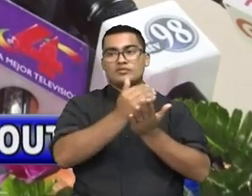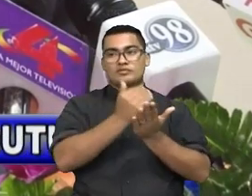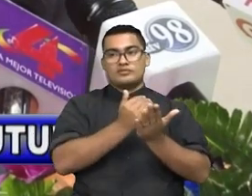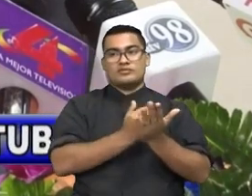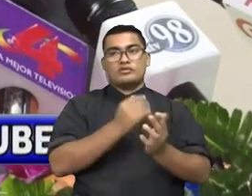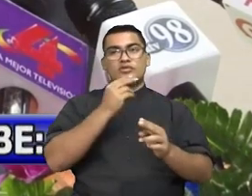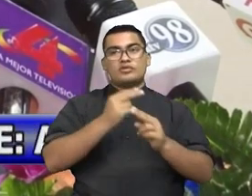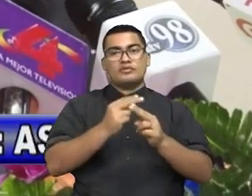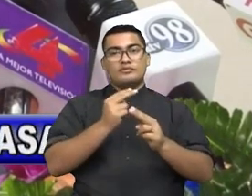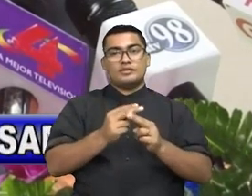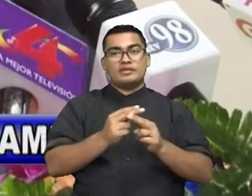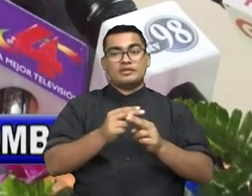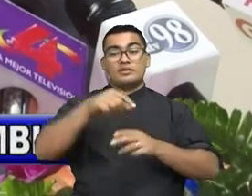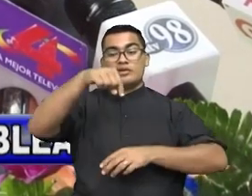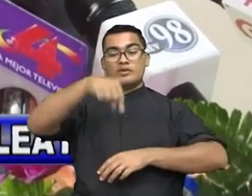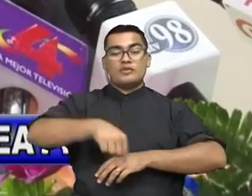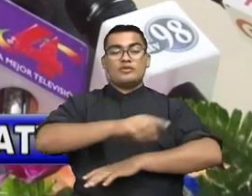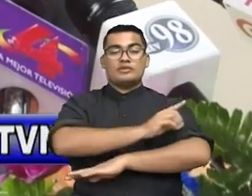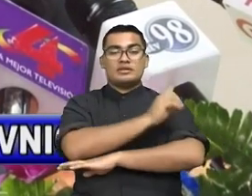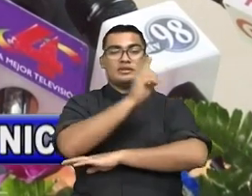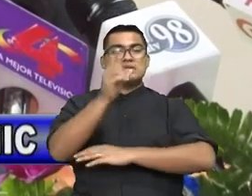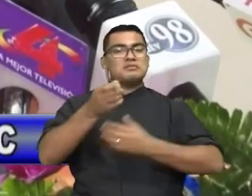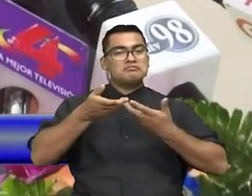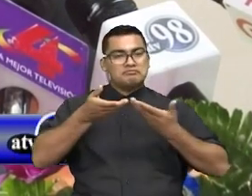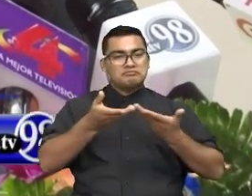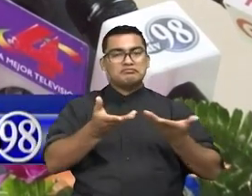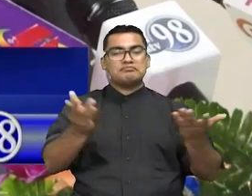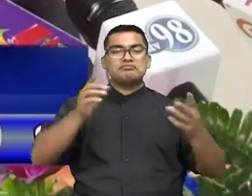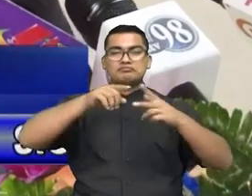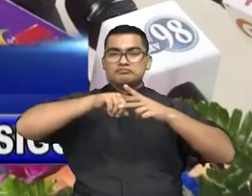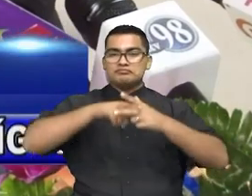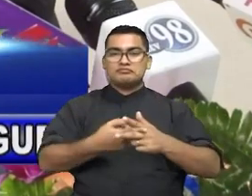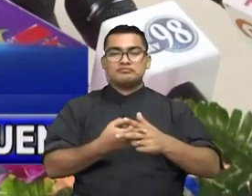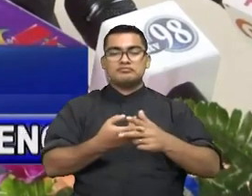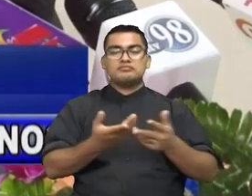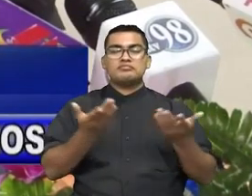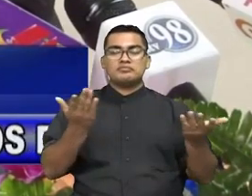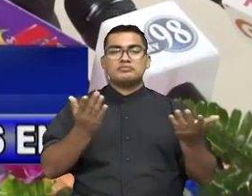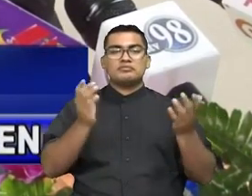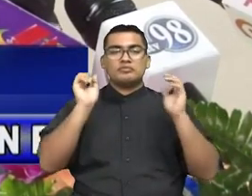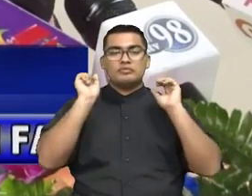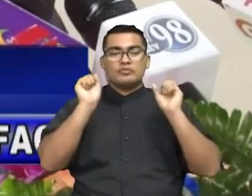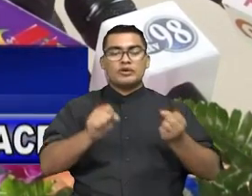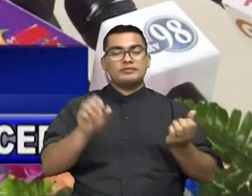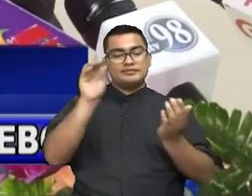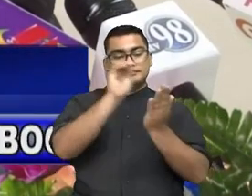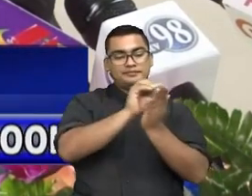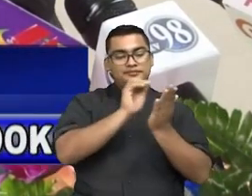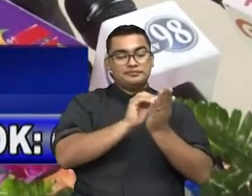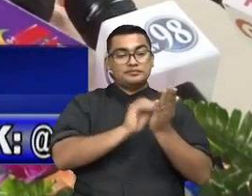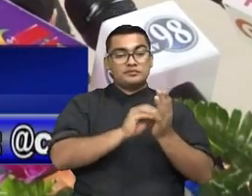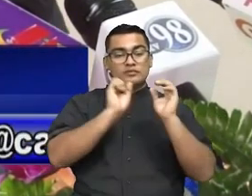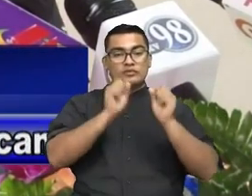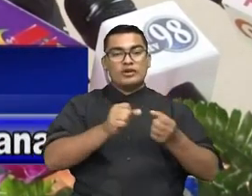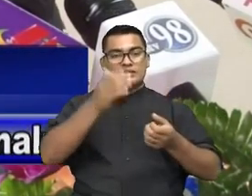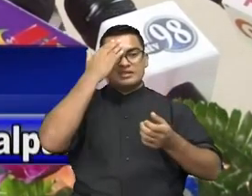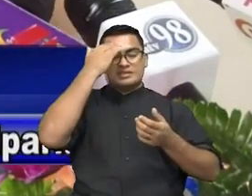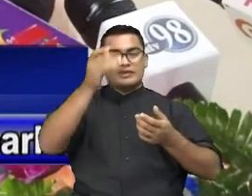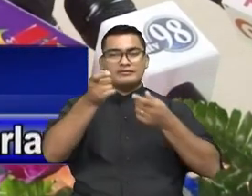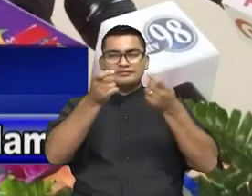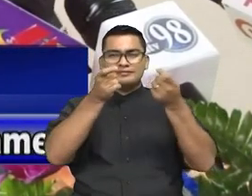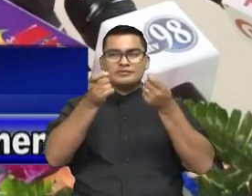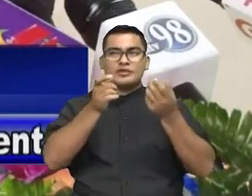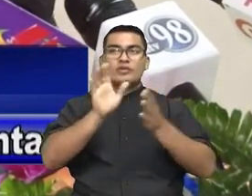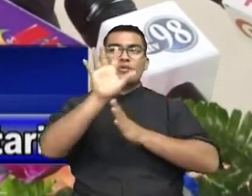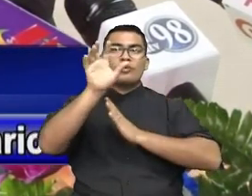¿verdad? Entonces, el día de hoy estamos realizando ese lanzamiento de ese sistema para que a través del sistema se pueda llevar el debido control